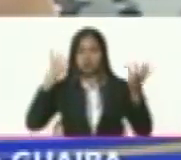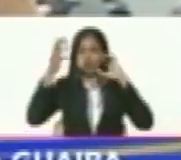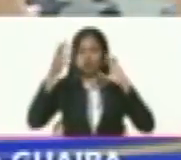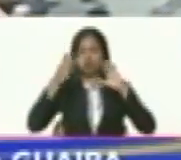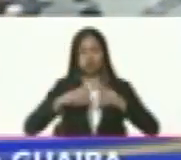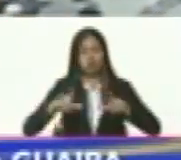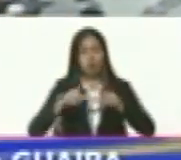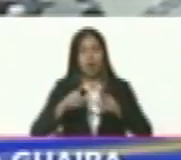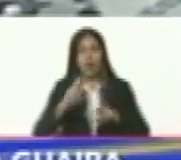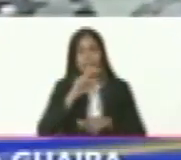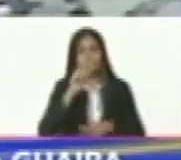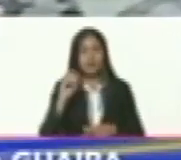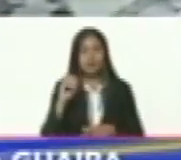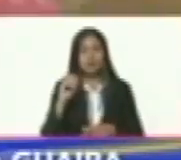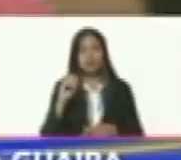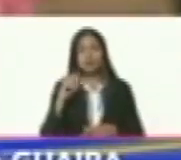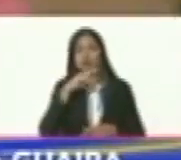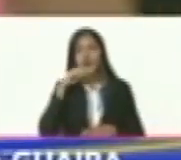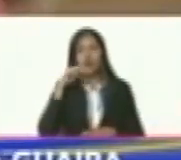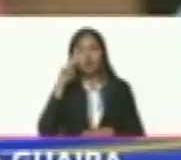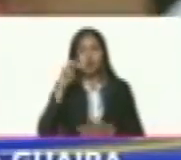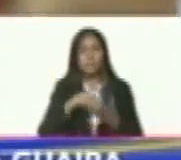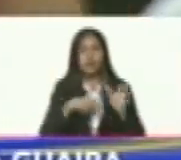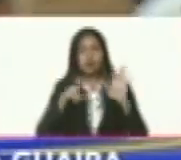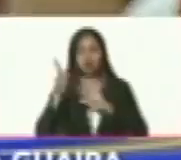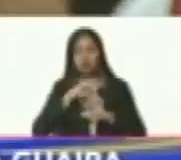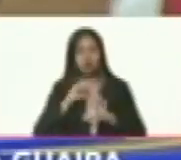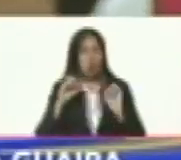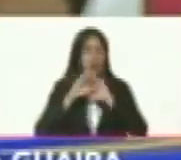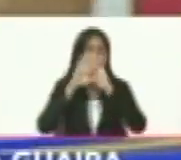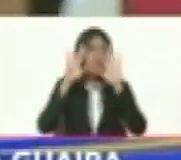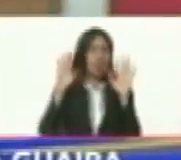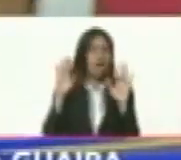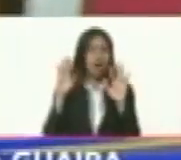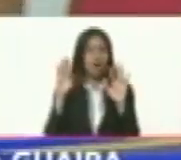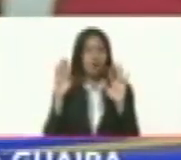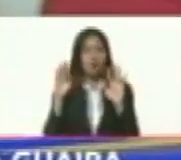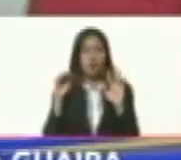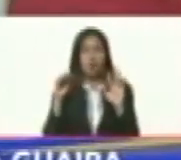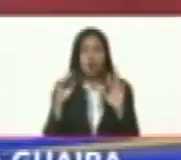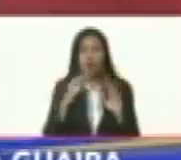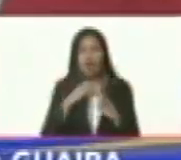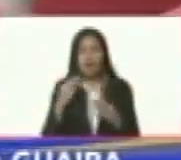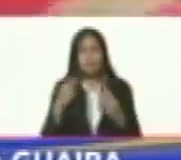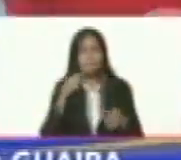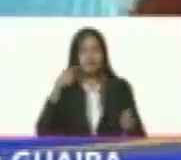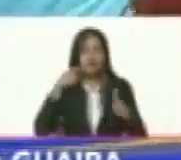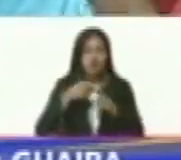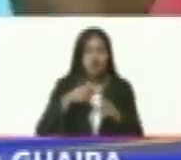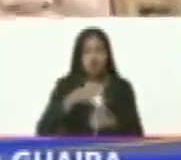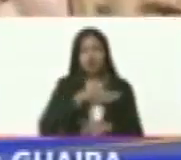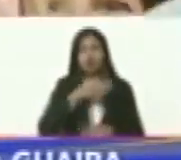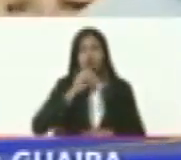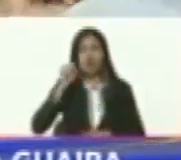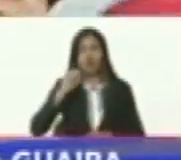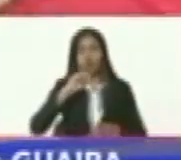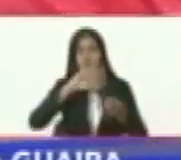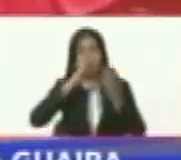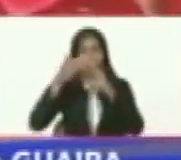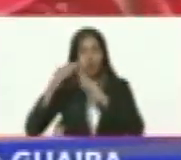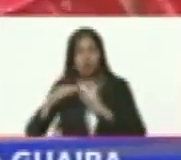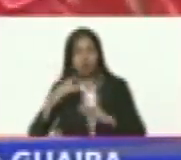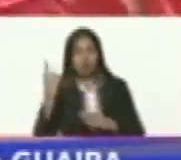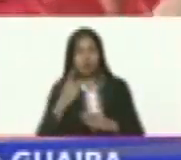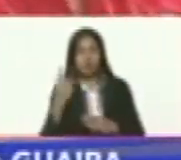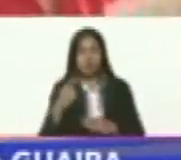el 20 de octubre del 2012. Nosotros estamos claritos que la vía es el socialismo, que la vía es la comuna. Solo